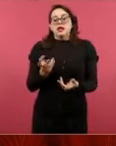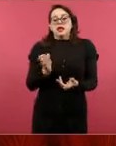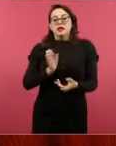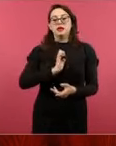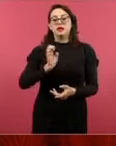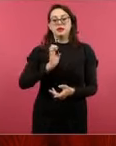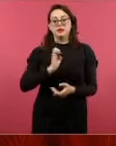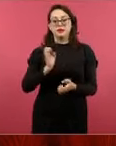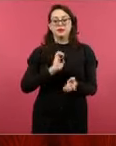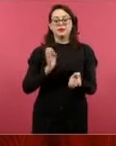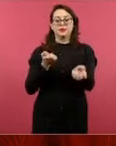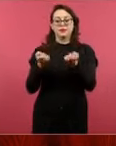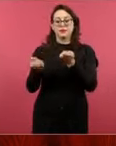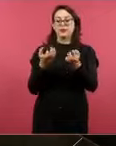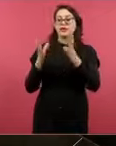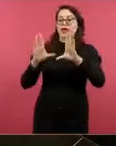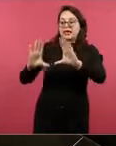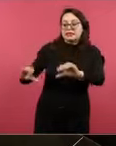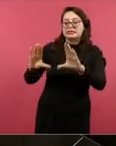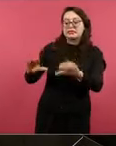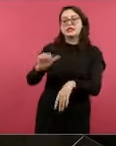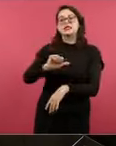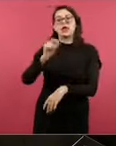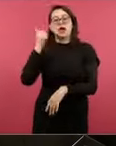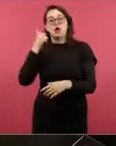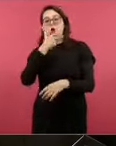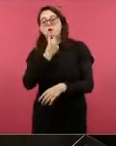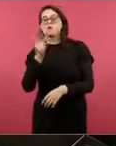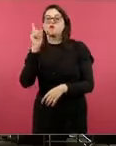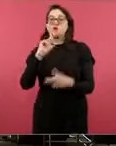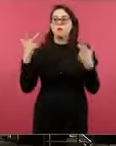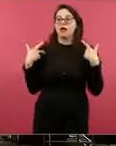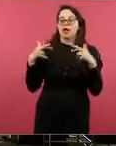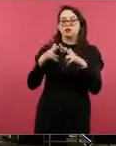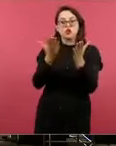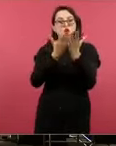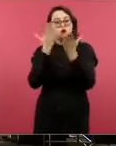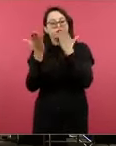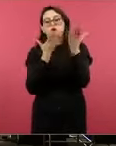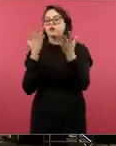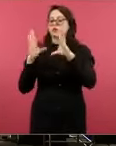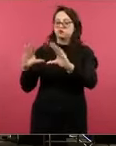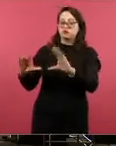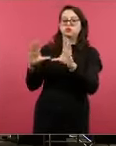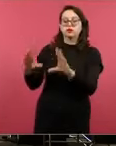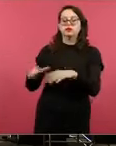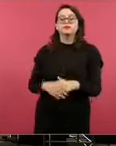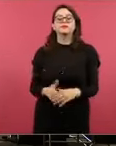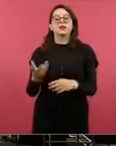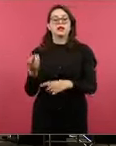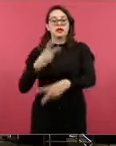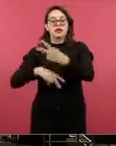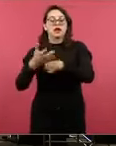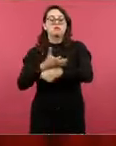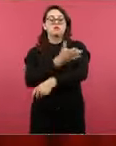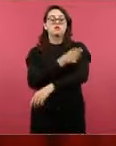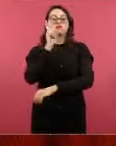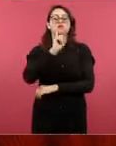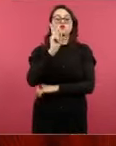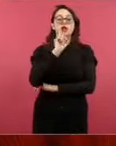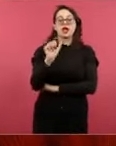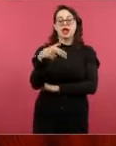docente formadora de maestras y maestros. ¿Sí? Y la maestra Ana María